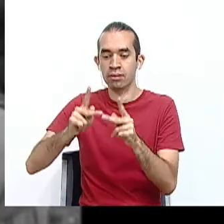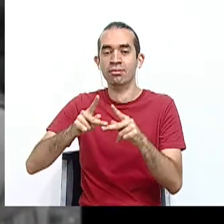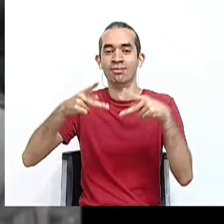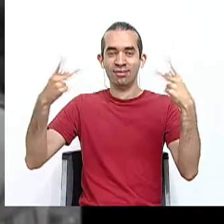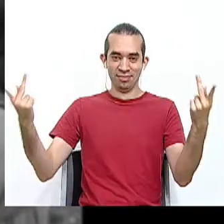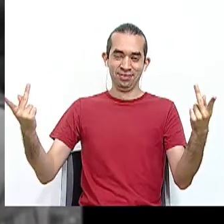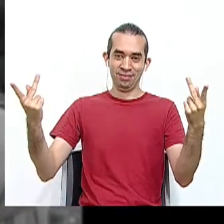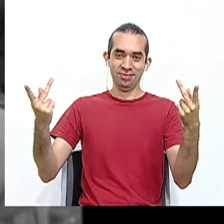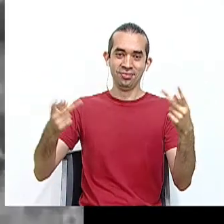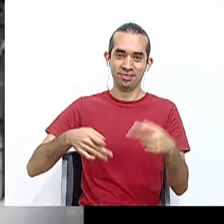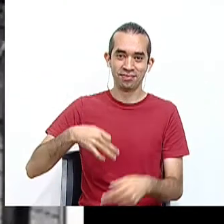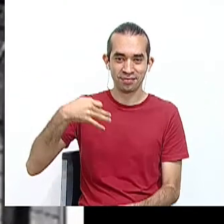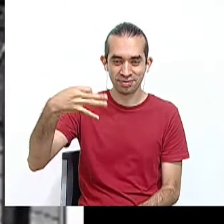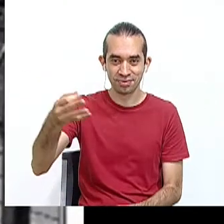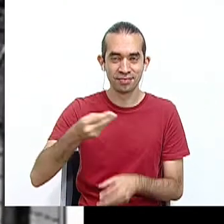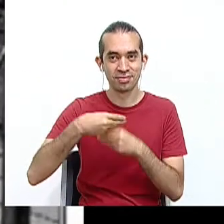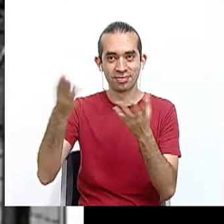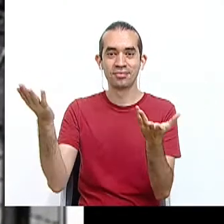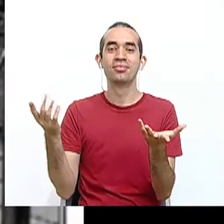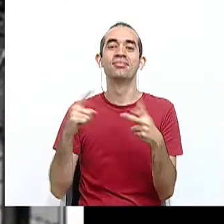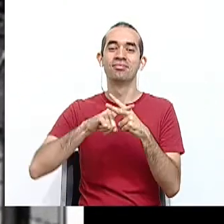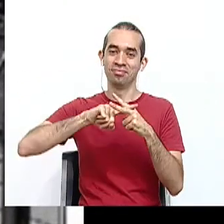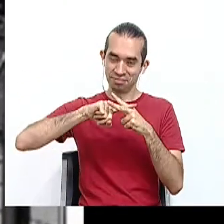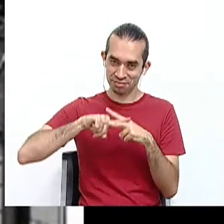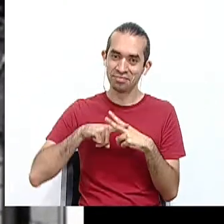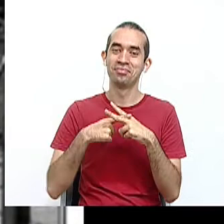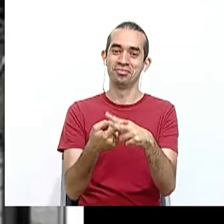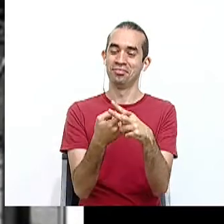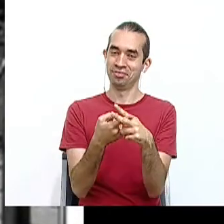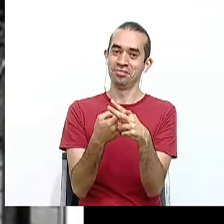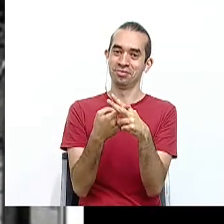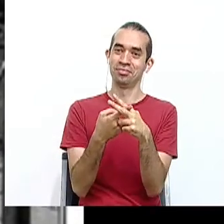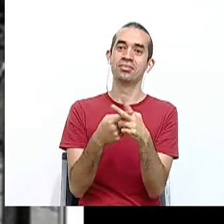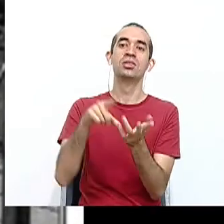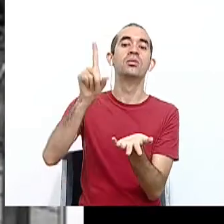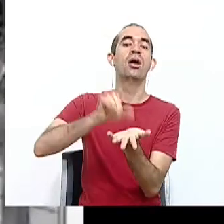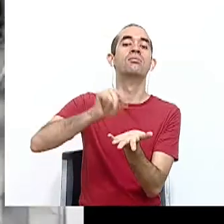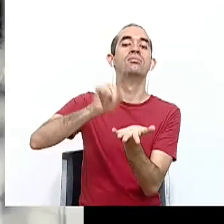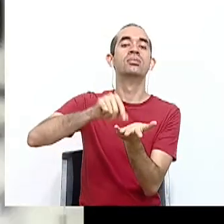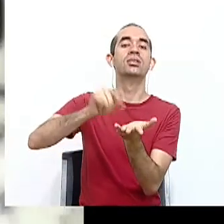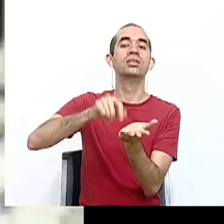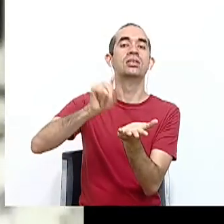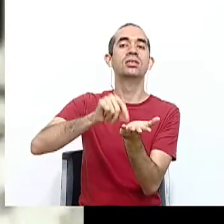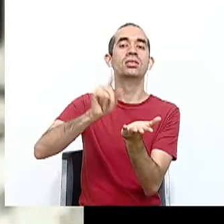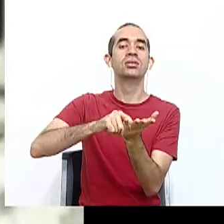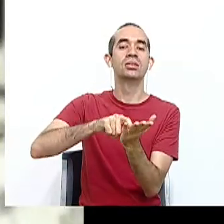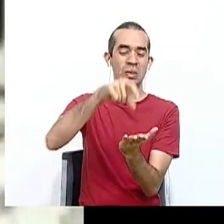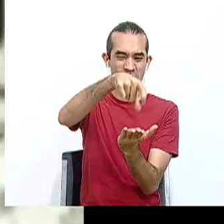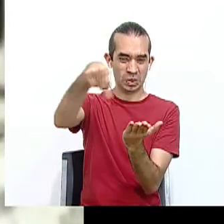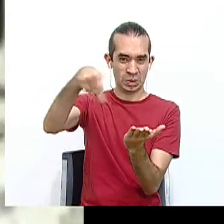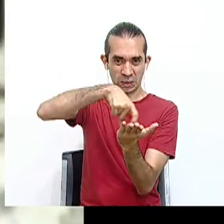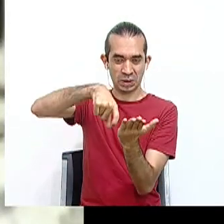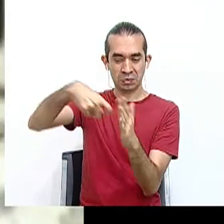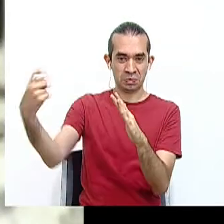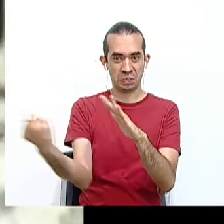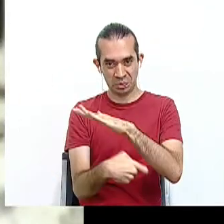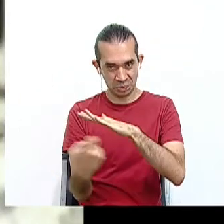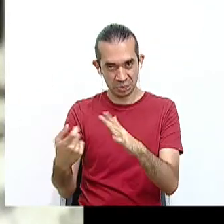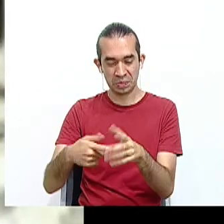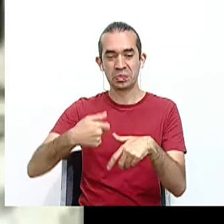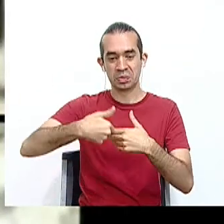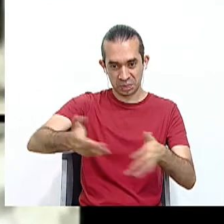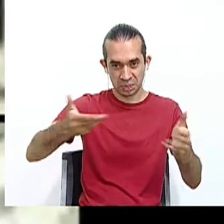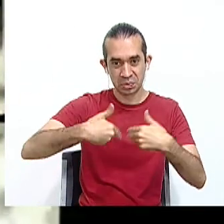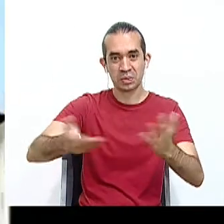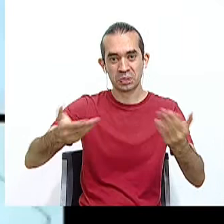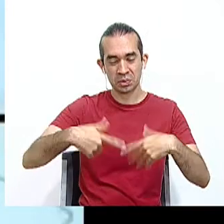periódicos. Es así como se da inicio, a través de la imprenta, la publicación y difusión del